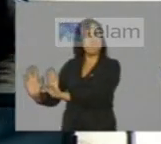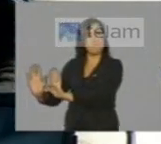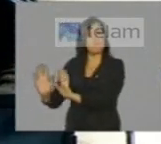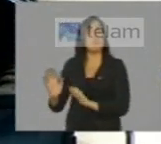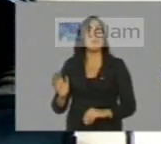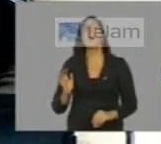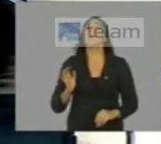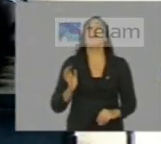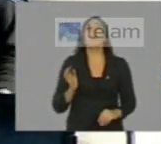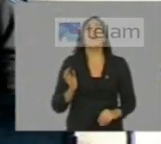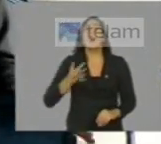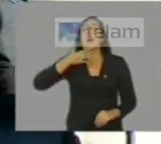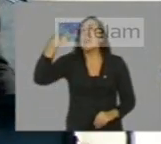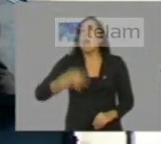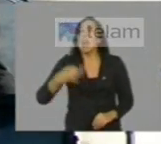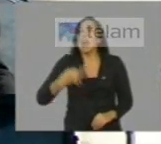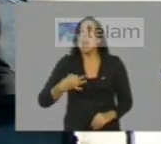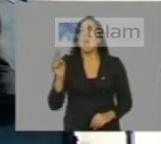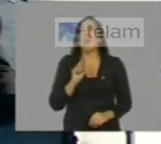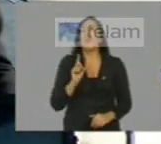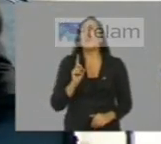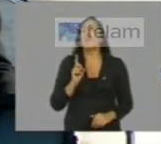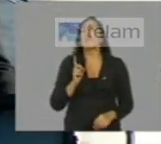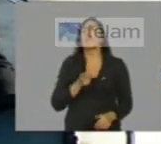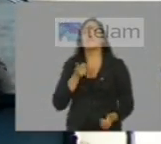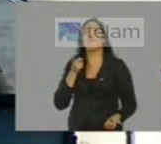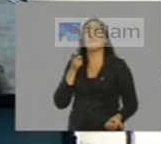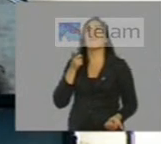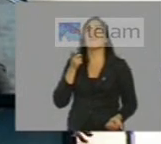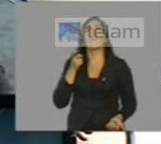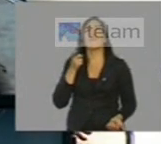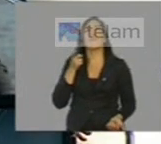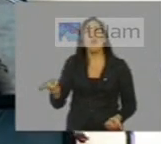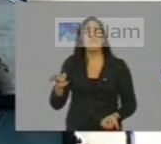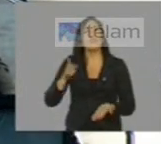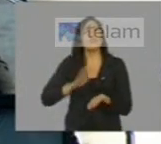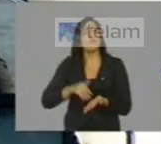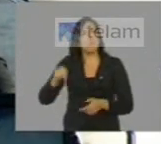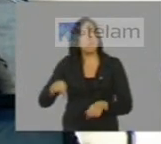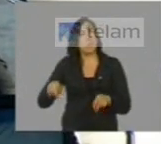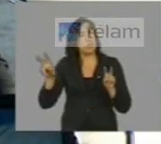En realidad no es cargar las tintas sobre esto,